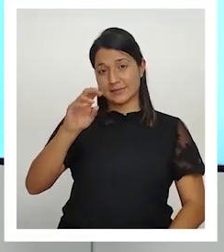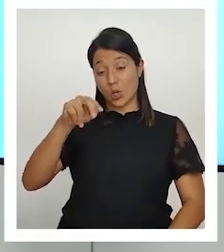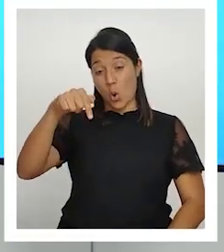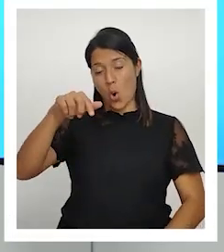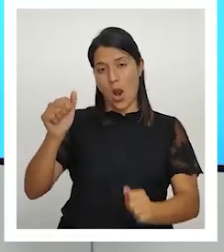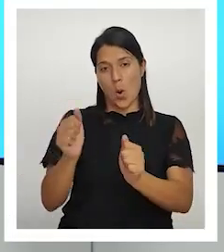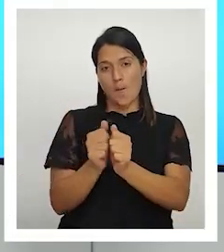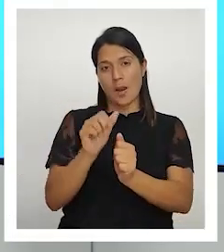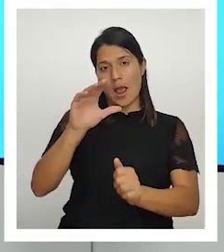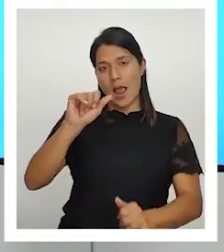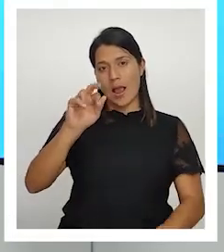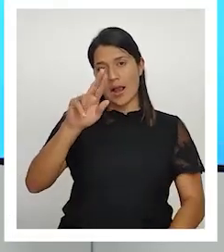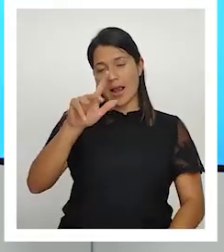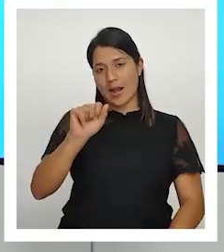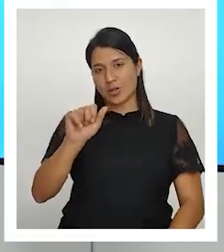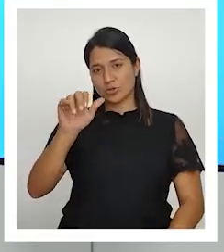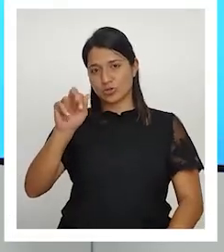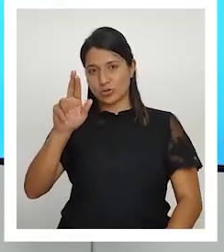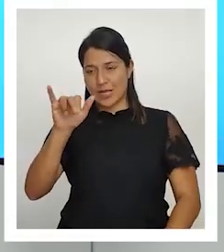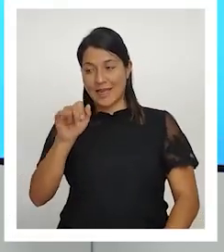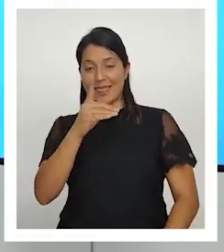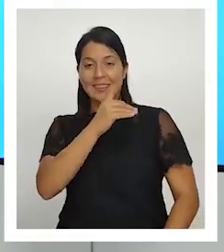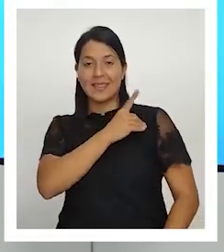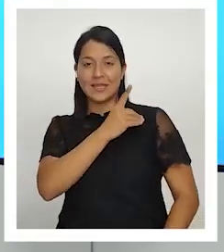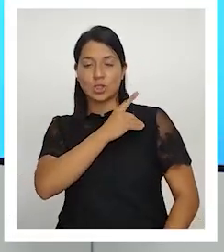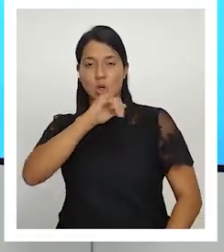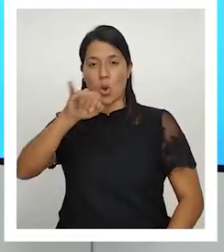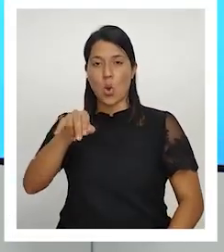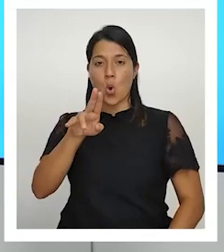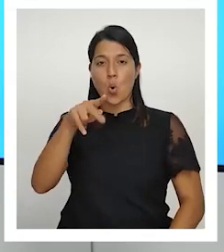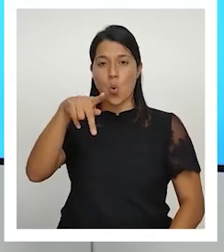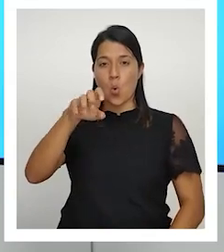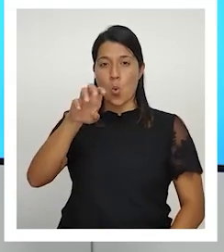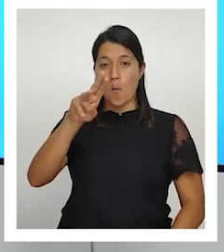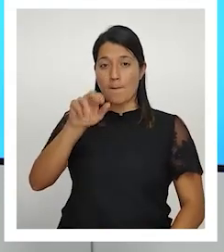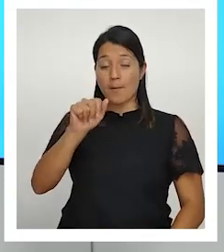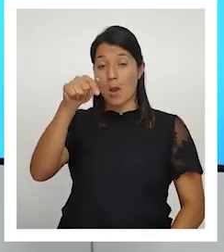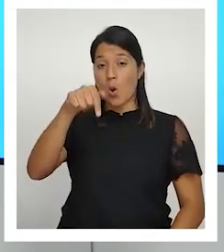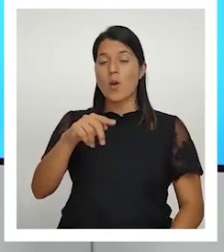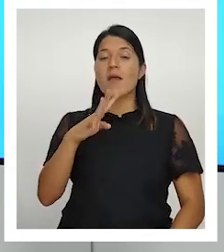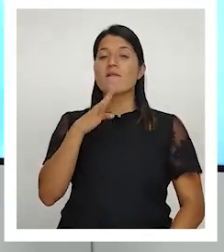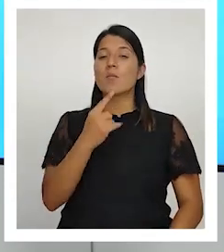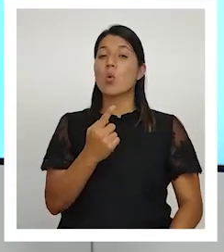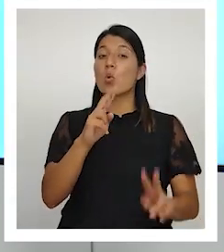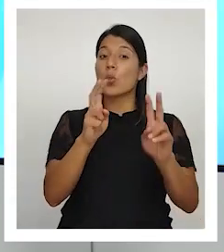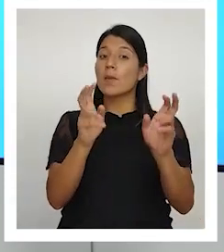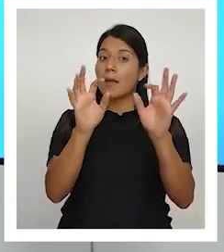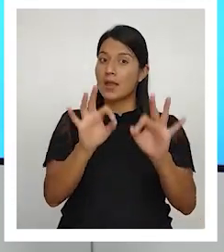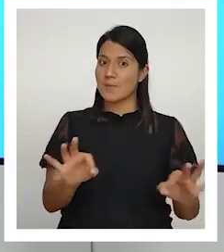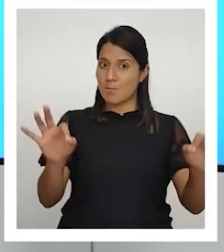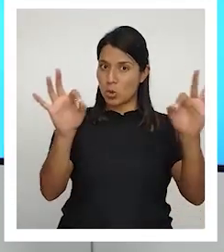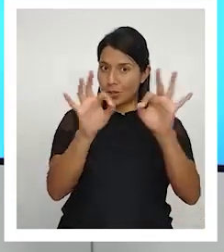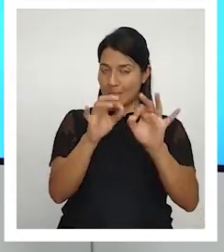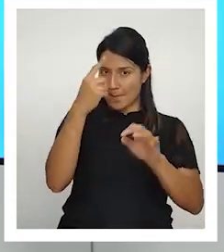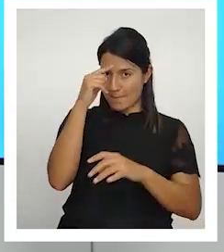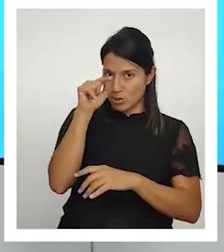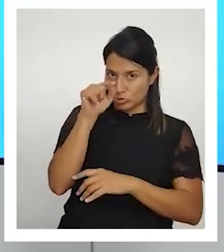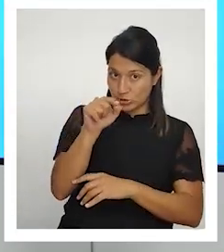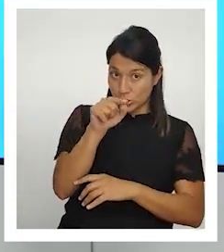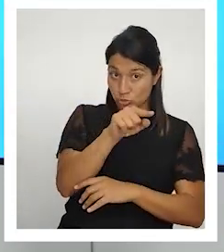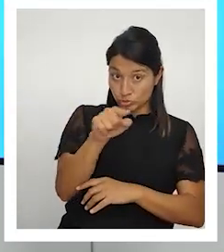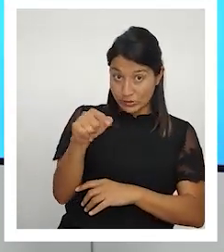director ejecutivo de Jupema. Hoy vamos a hablar de un tema muy importante que le interesa a usted, señora pensionada,